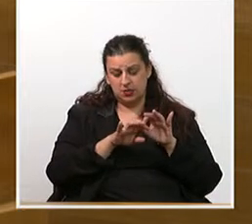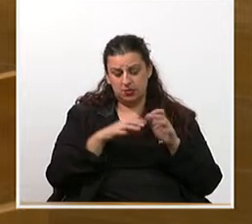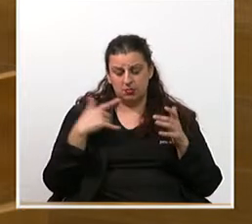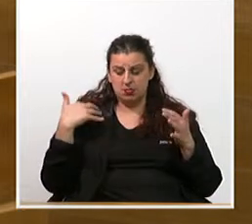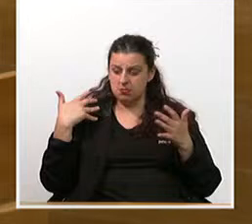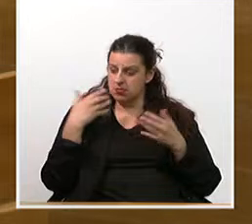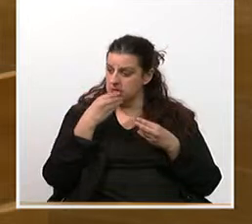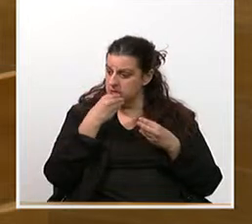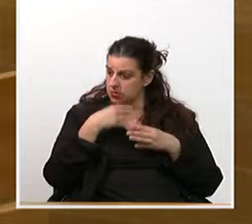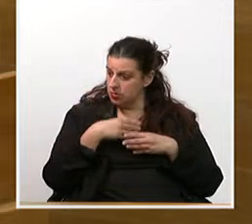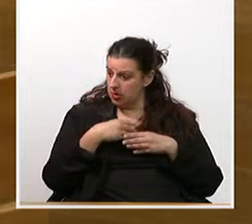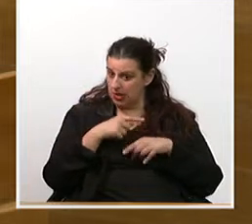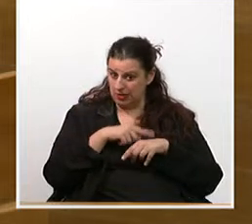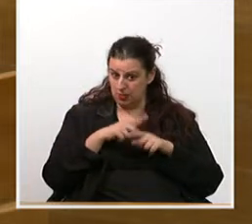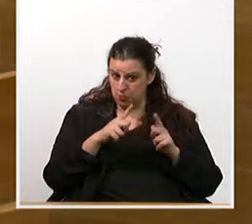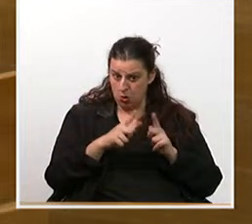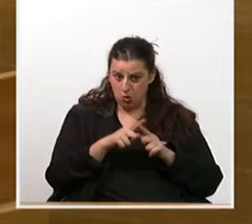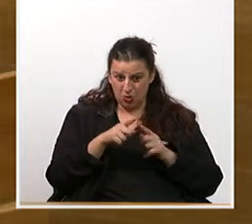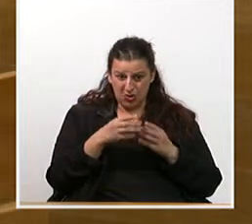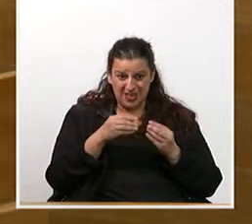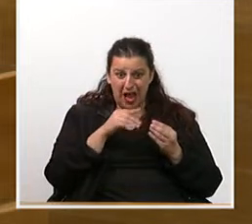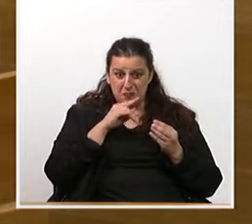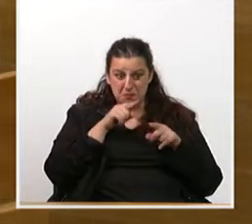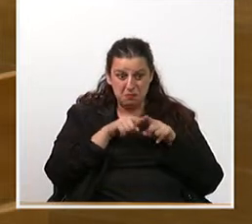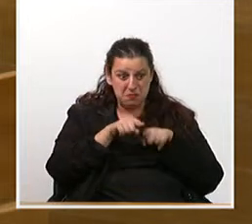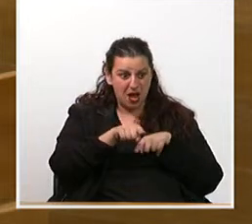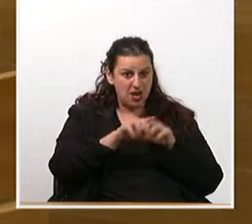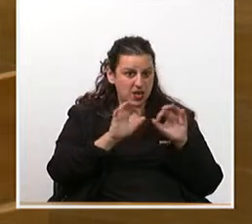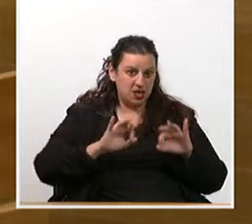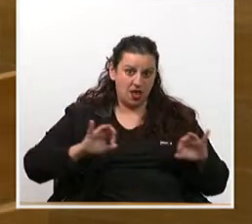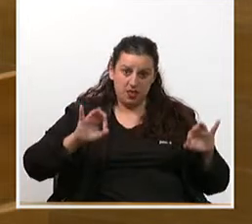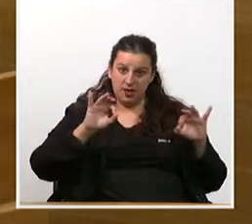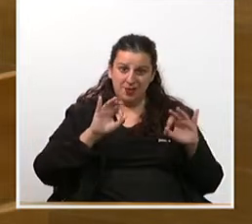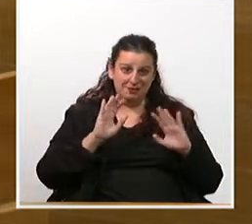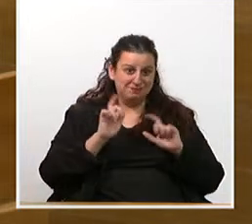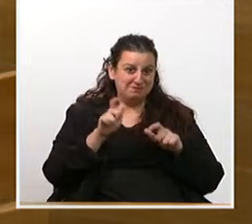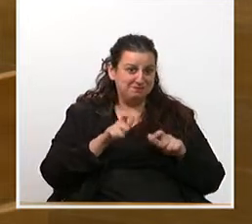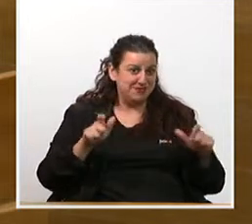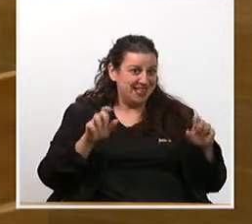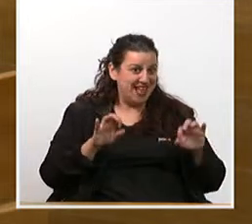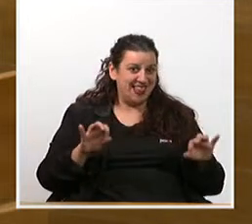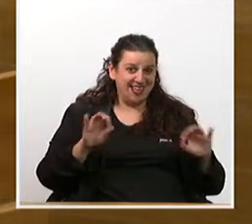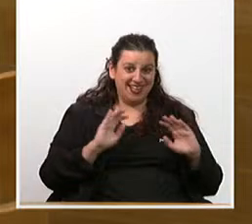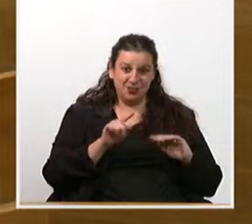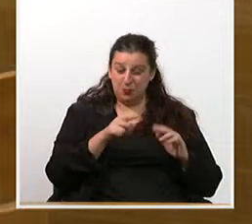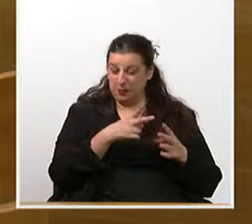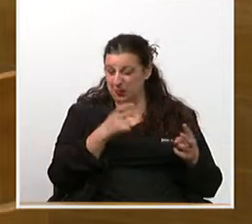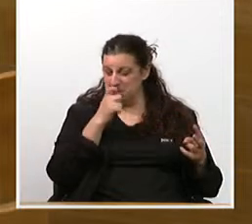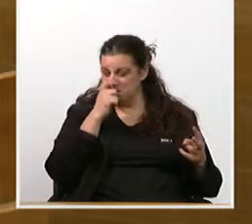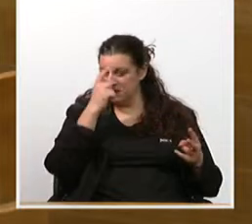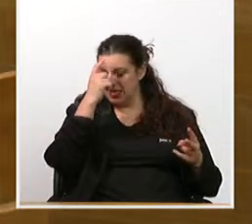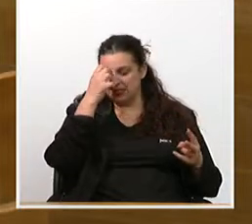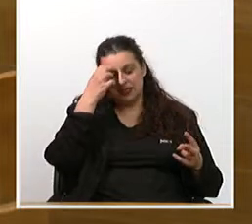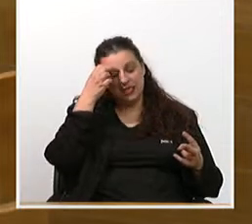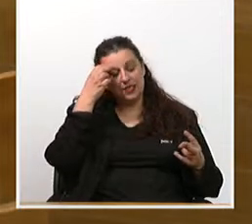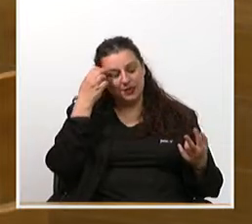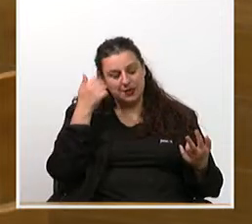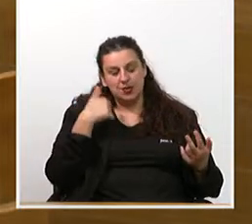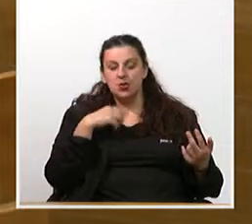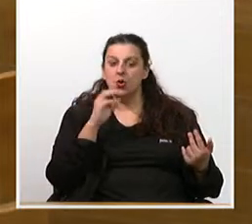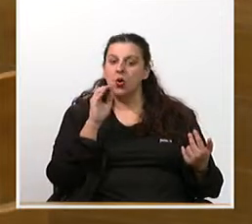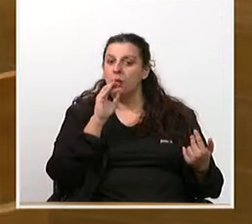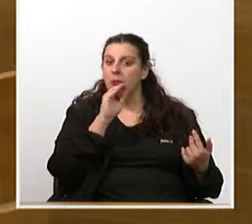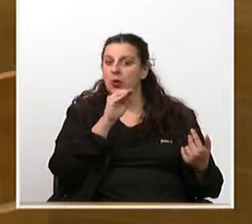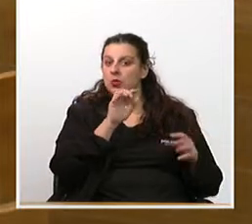en tan pocs señor conseller Absolut ningú Absolut ningú no queda clar que es la pregunta que he ha